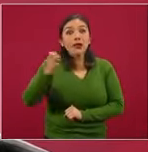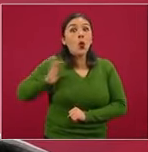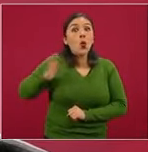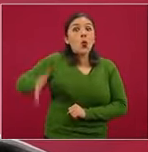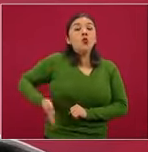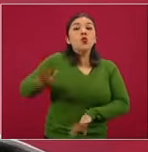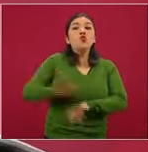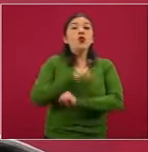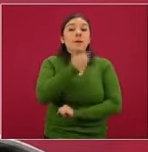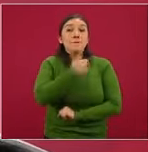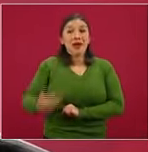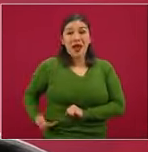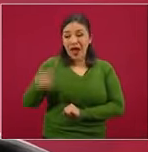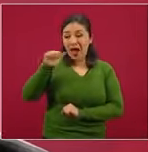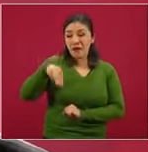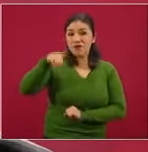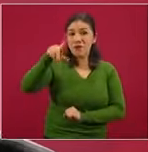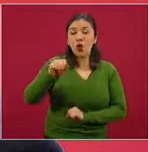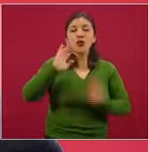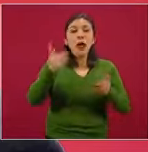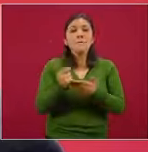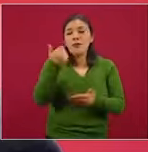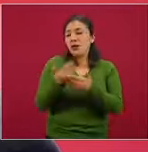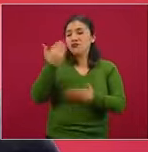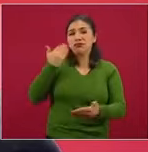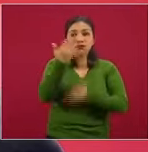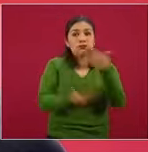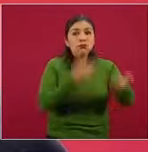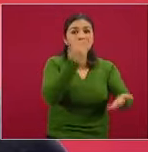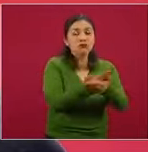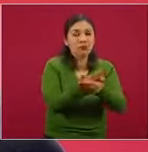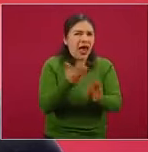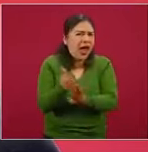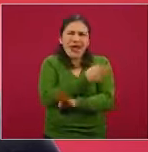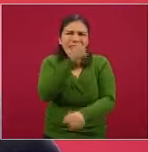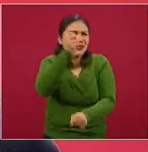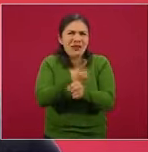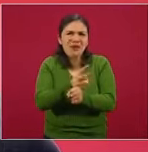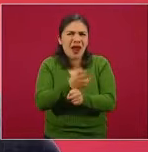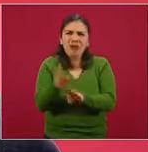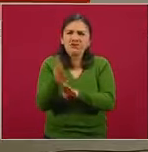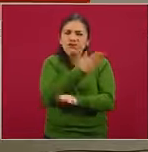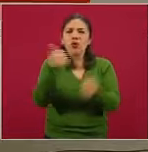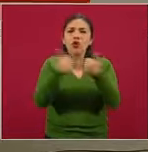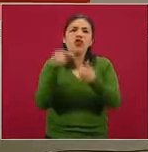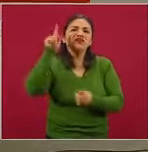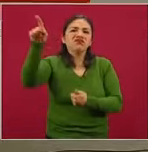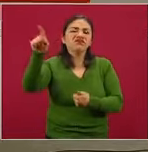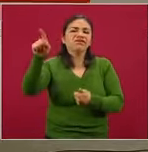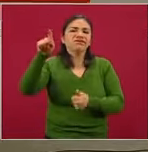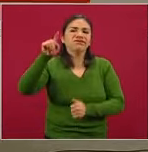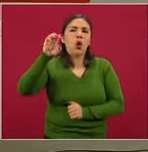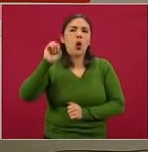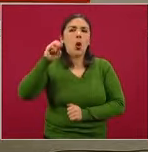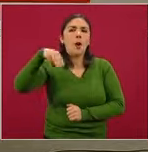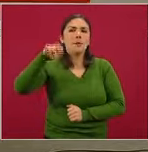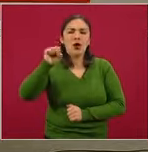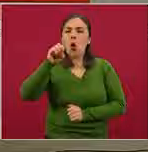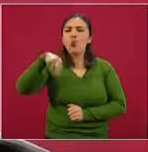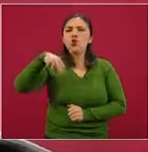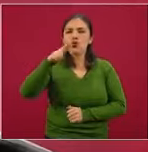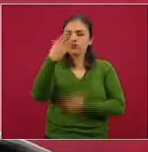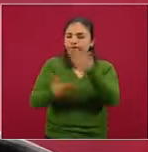el presidente López Obrador presentó una iniciativa muy tempranamente en la epidemia ante la Asamblea de Naciones